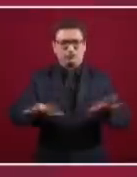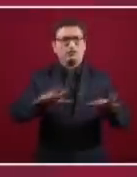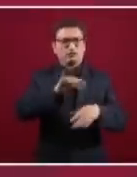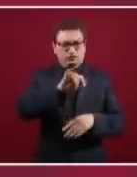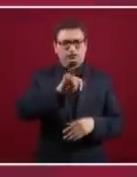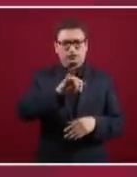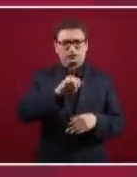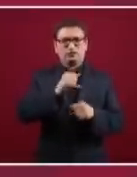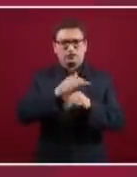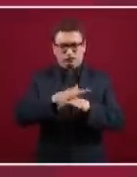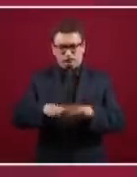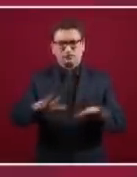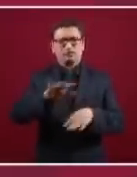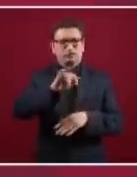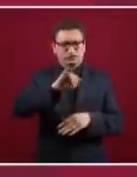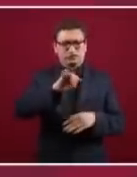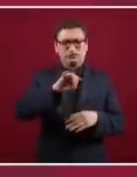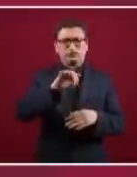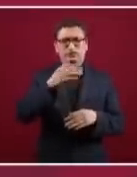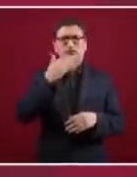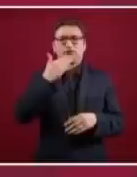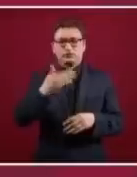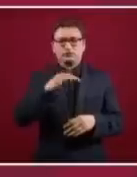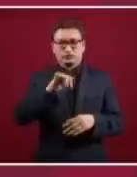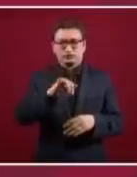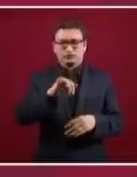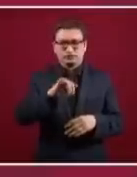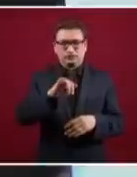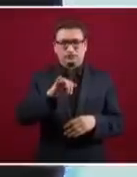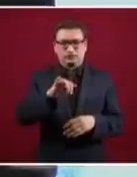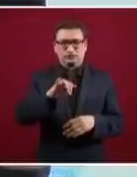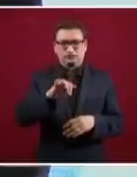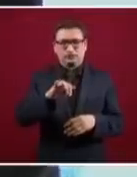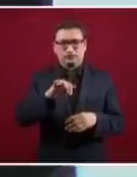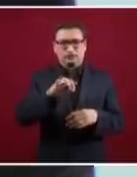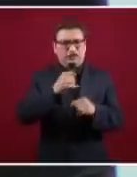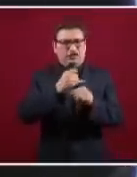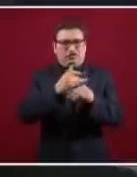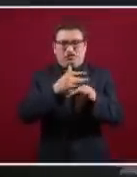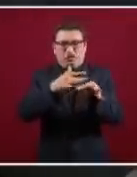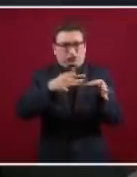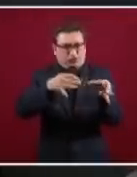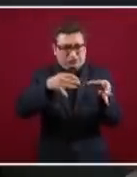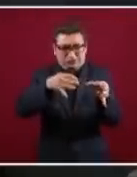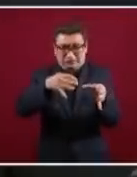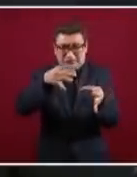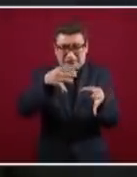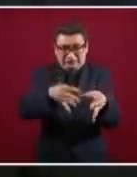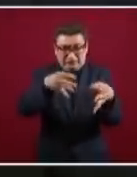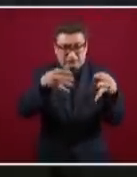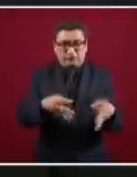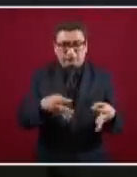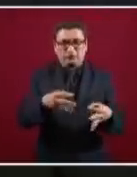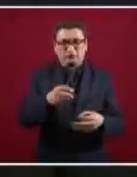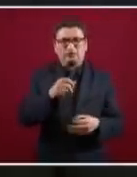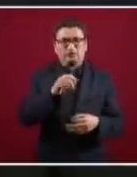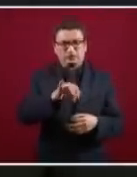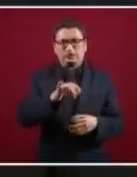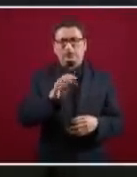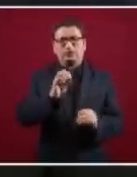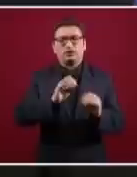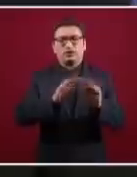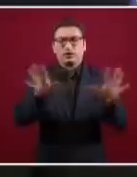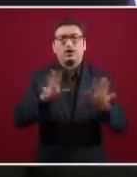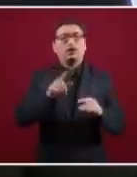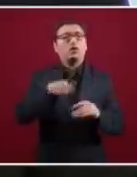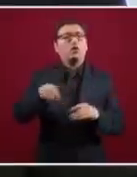información y además precisa sin y